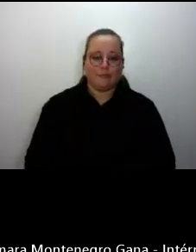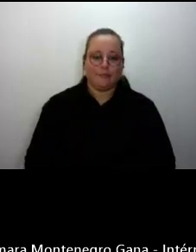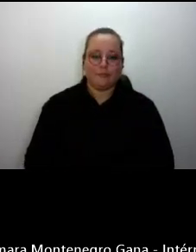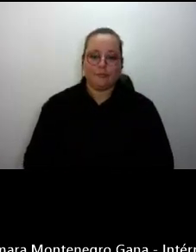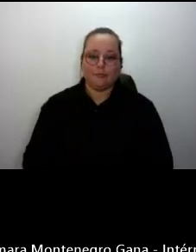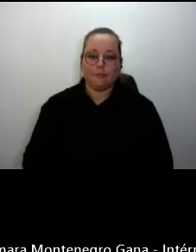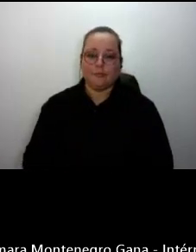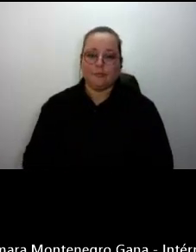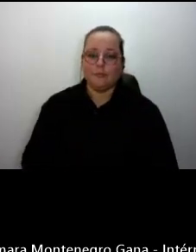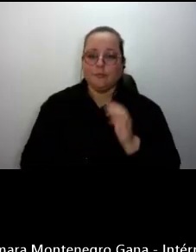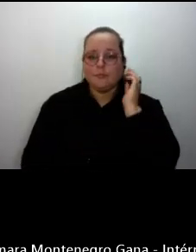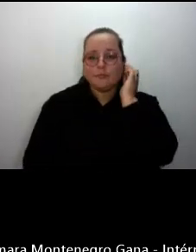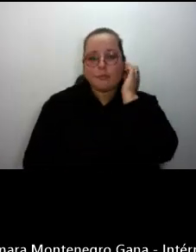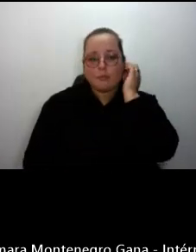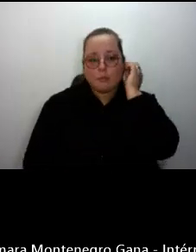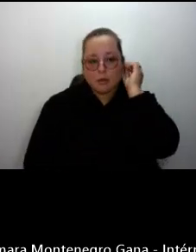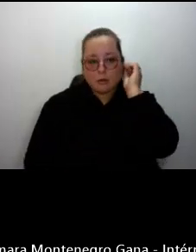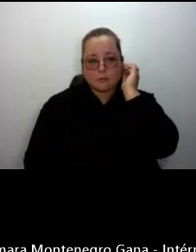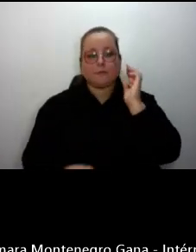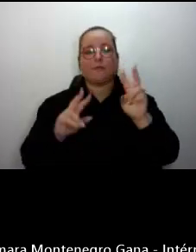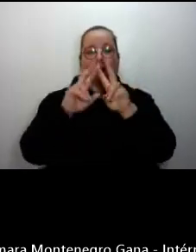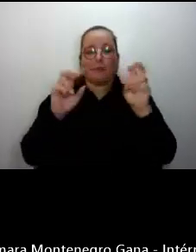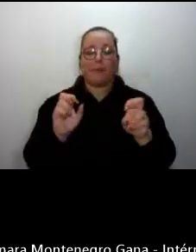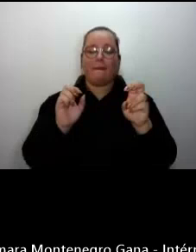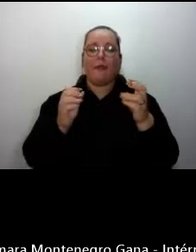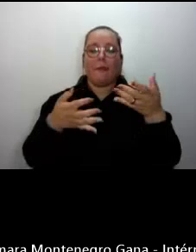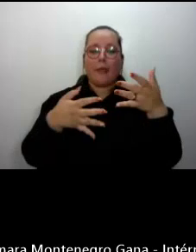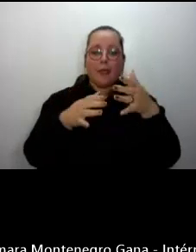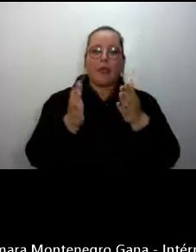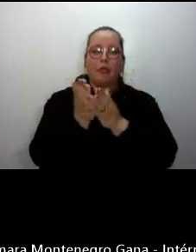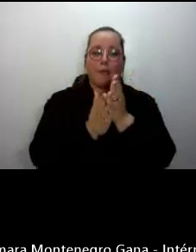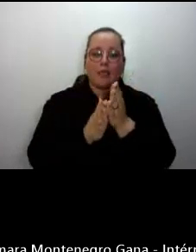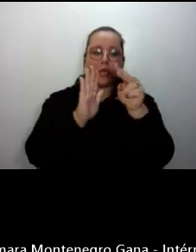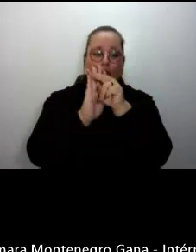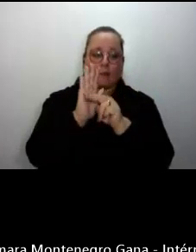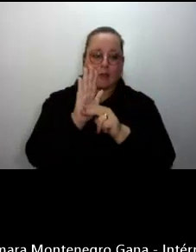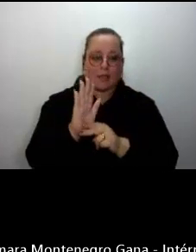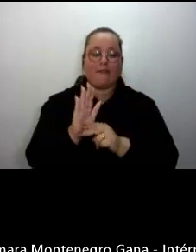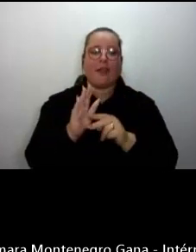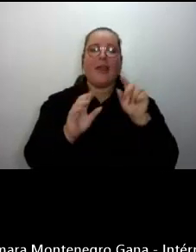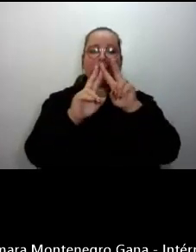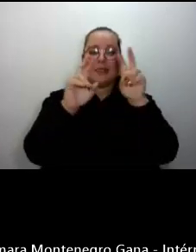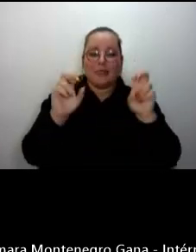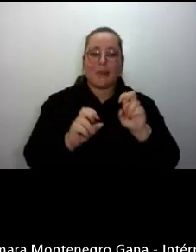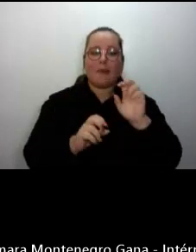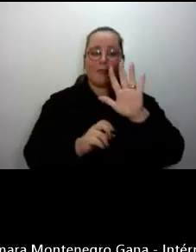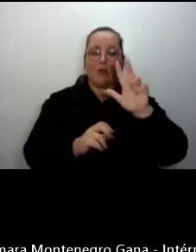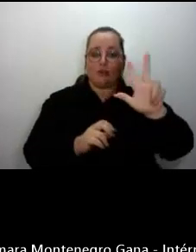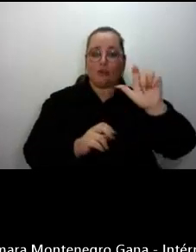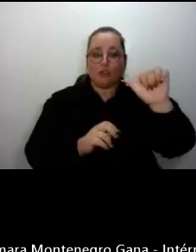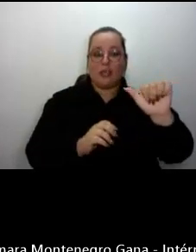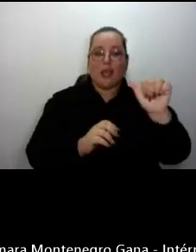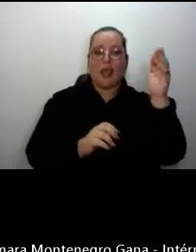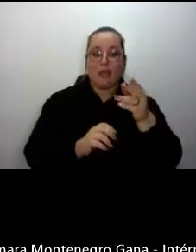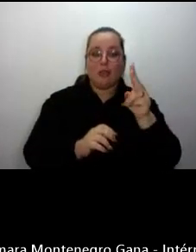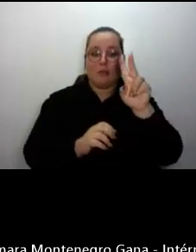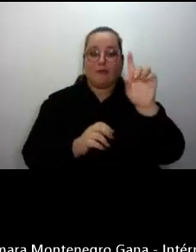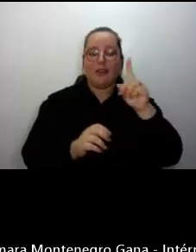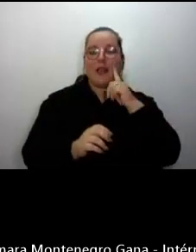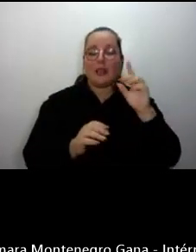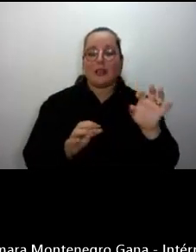Con respecto a la implementación normativa, también tenemos la circular 586 del 2023 de la Superintendencia, que profundiza, ¿cierto?, en